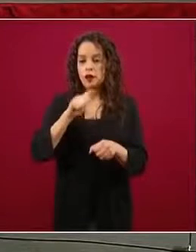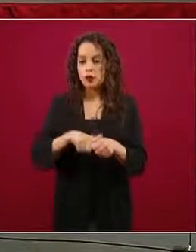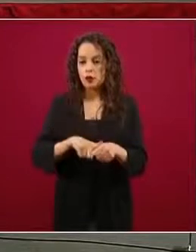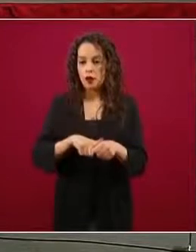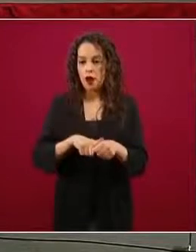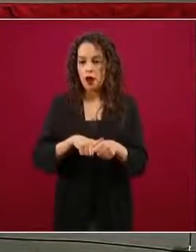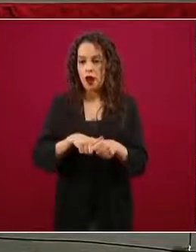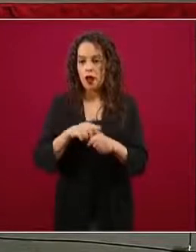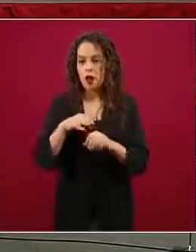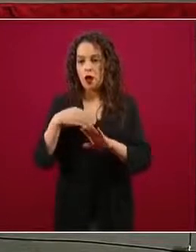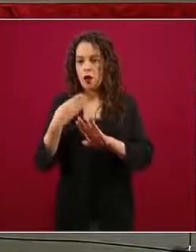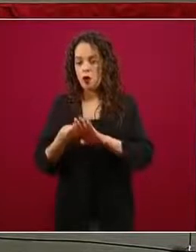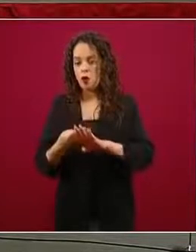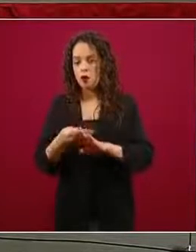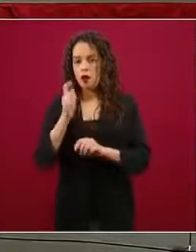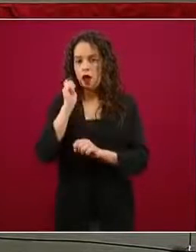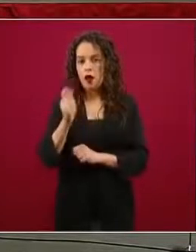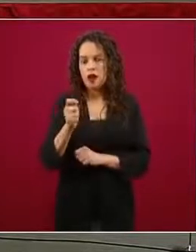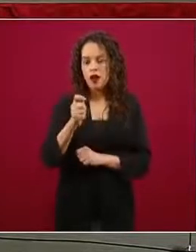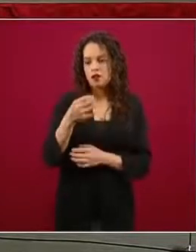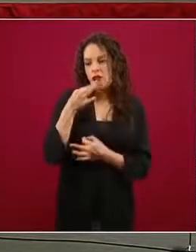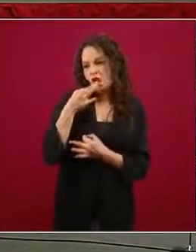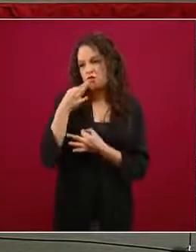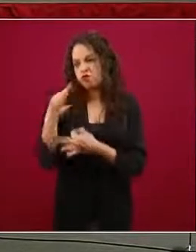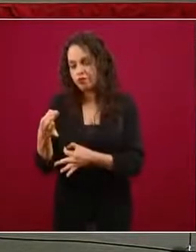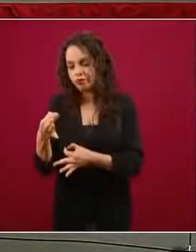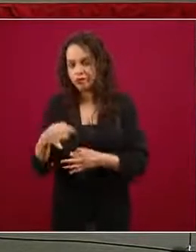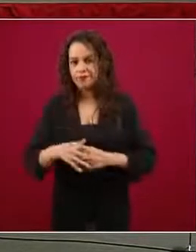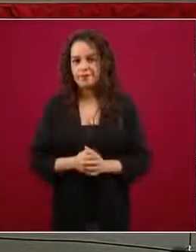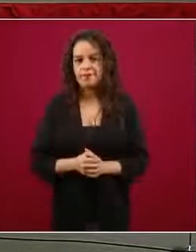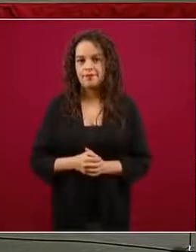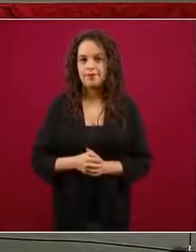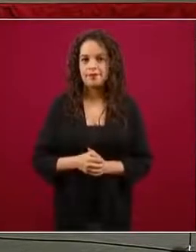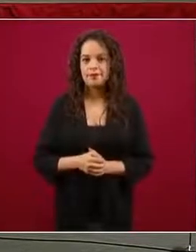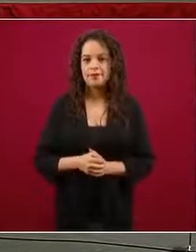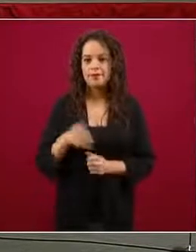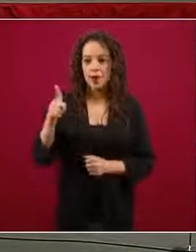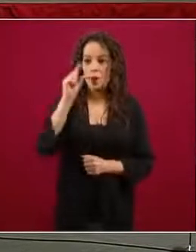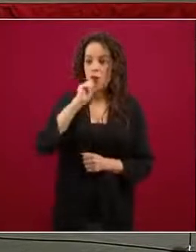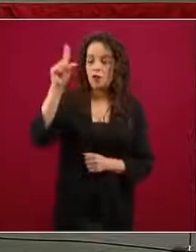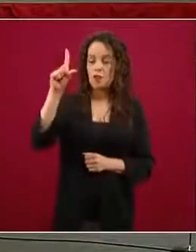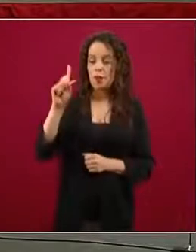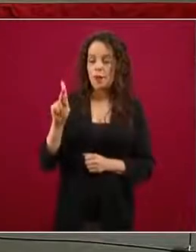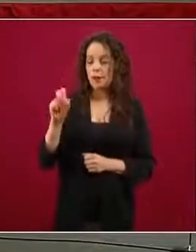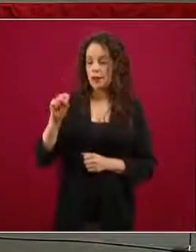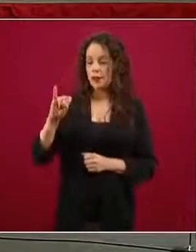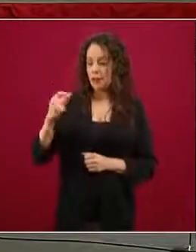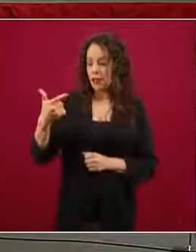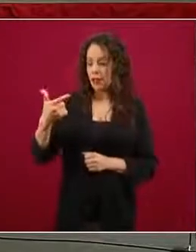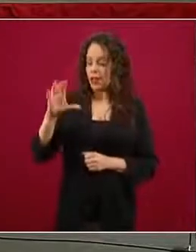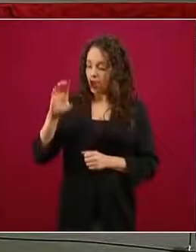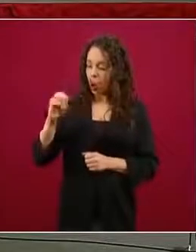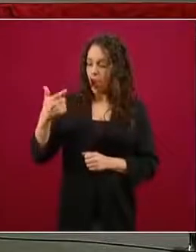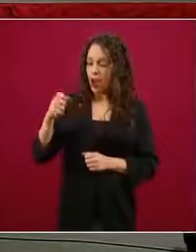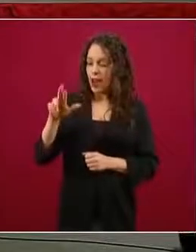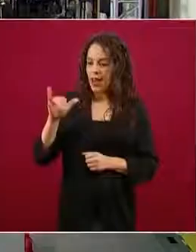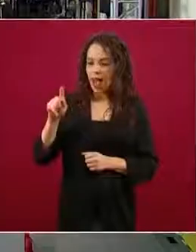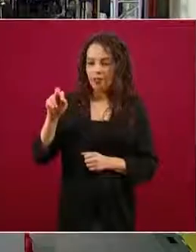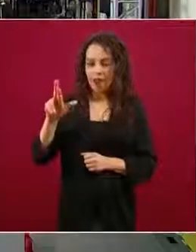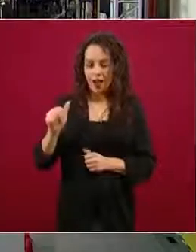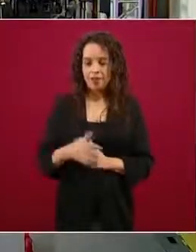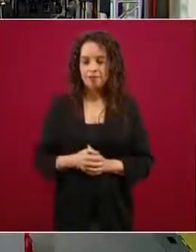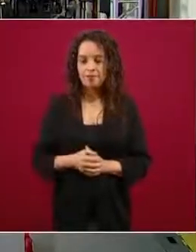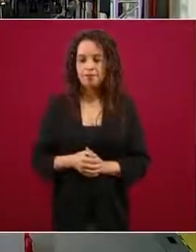Adicciones, psicogeriatra. Muchas gracias, doctora. Vamos a empezar con Araceli Aranday, de Canal 11, por favor, nos seguimos